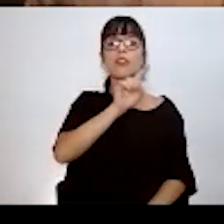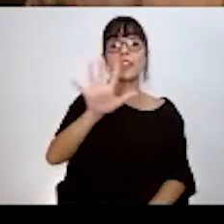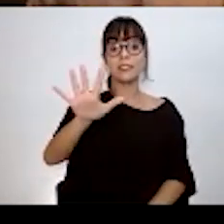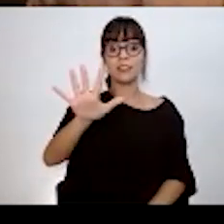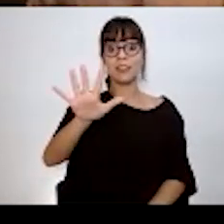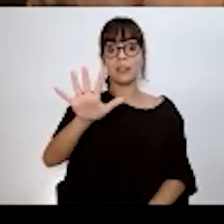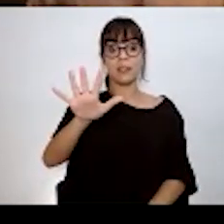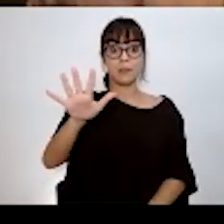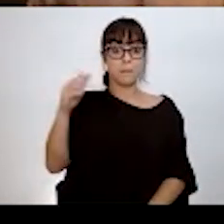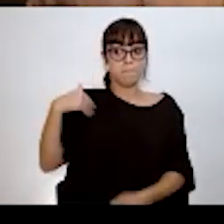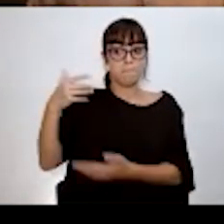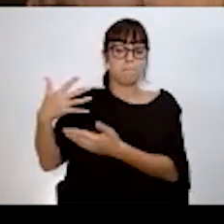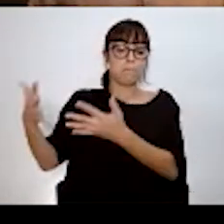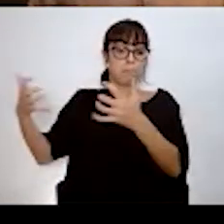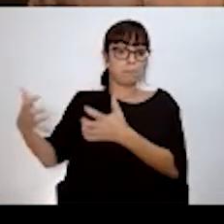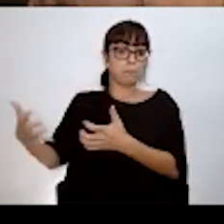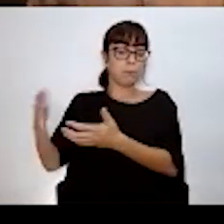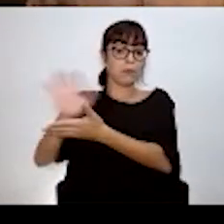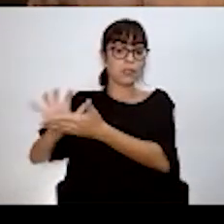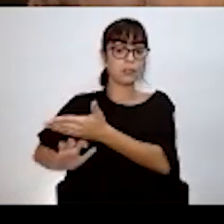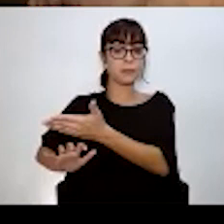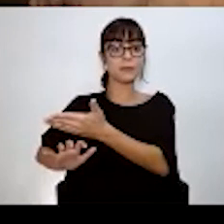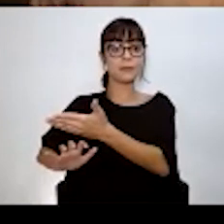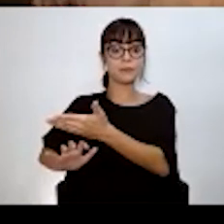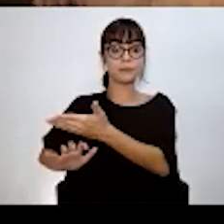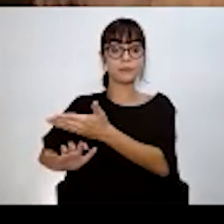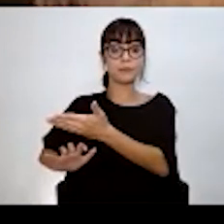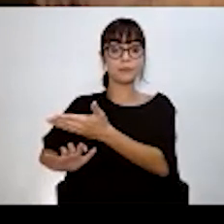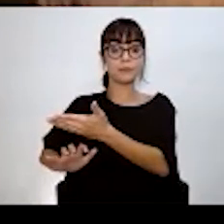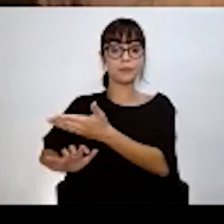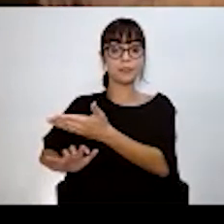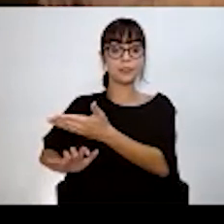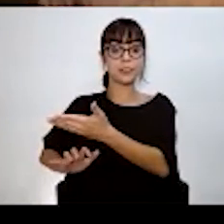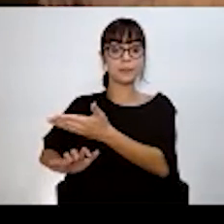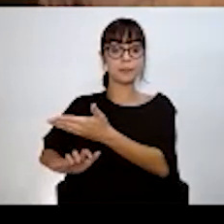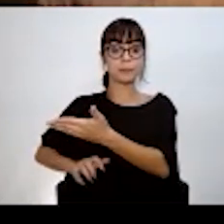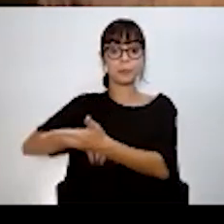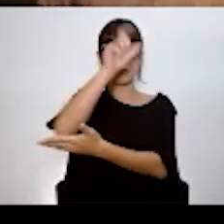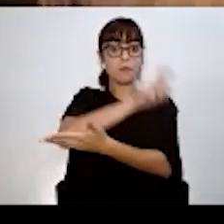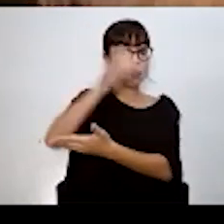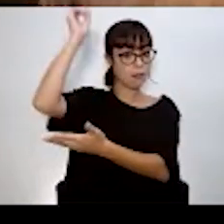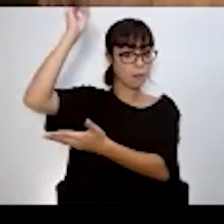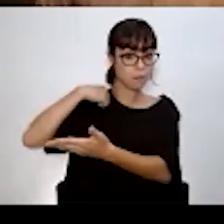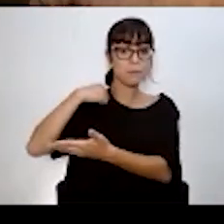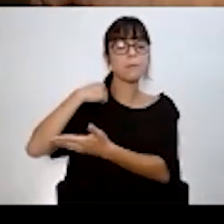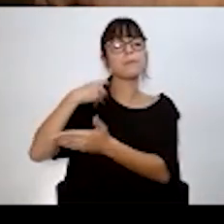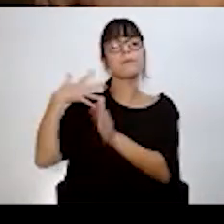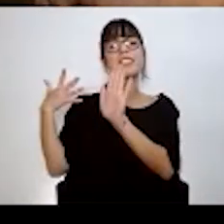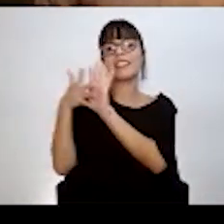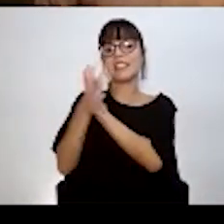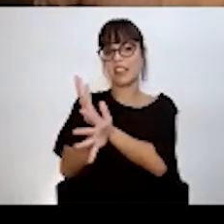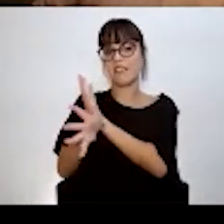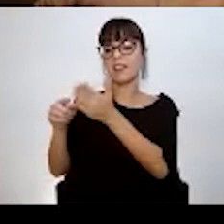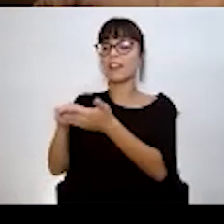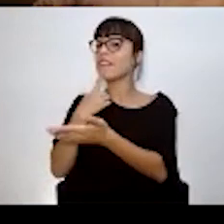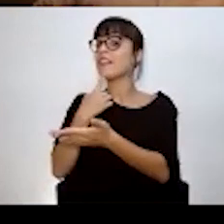fuentes nos describen el territorio, a los antiguos pobladores de Gran Canaria, nos encontramos con que se dice que Gran Canaria